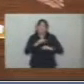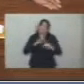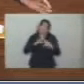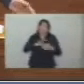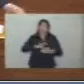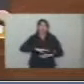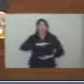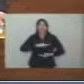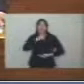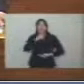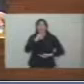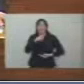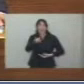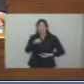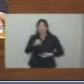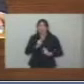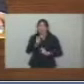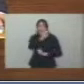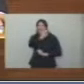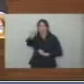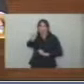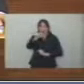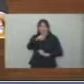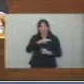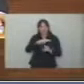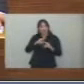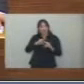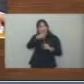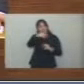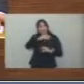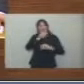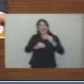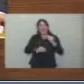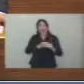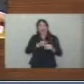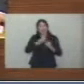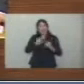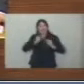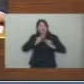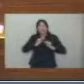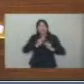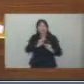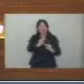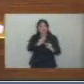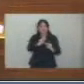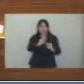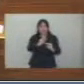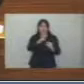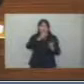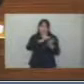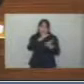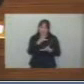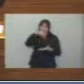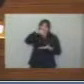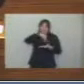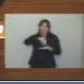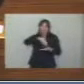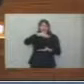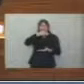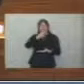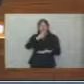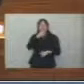estos ni agua. Esa es la política que ustedes están haciendo, la suya, la suya. Y cuando baja usted aquí y dice eso,